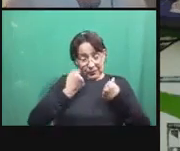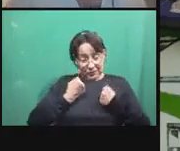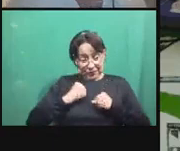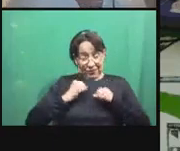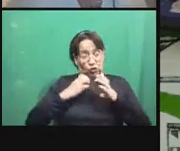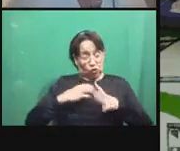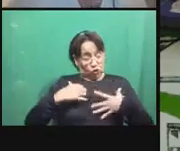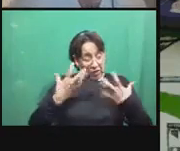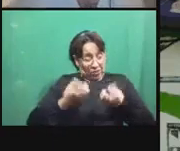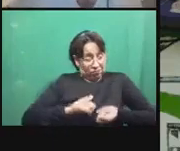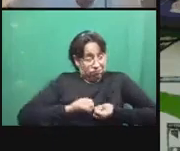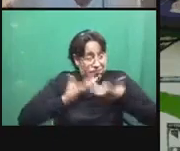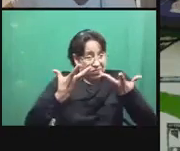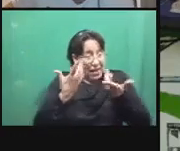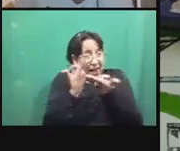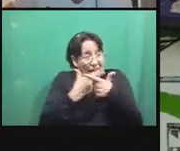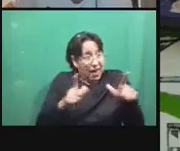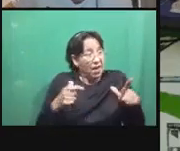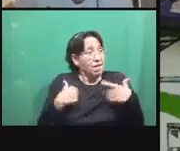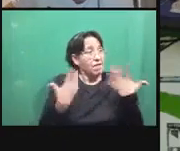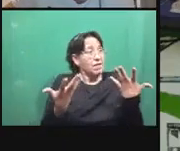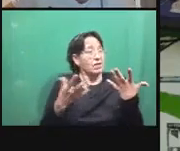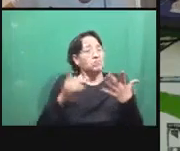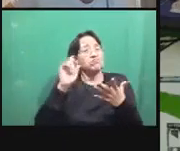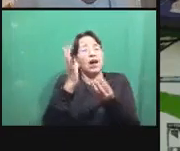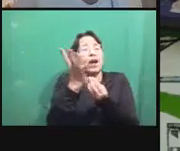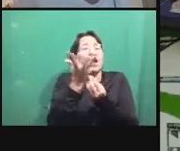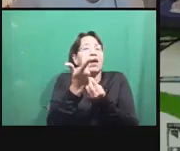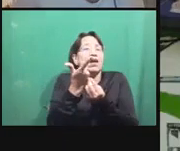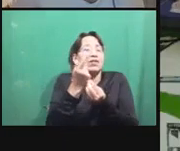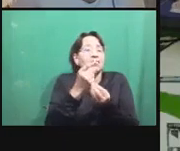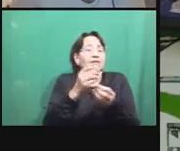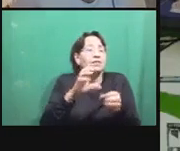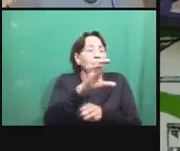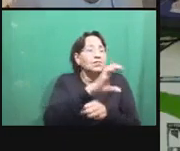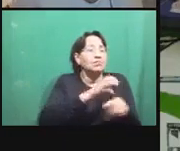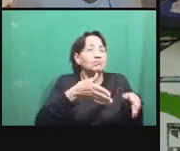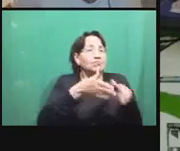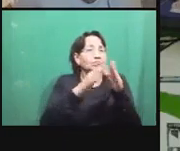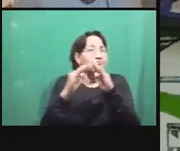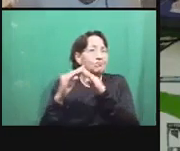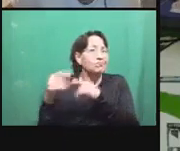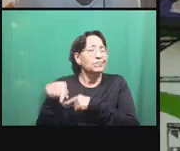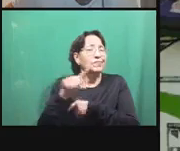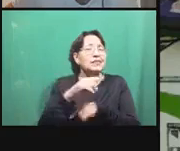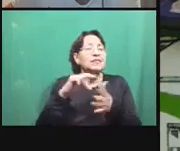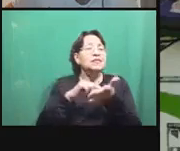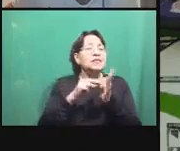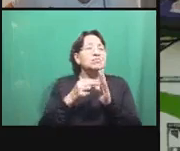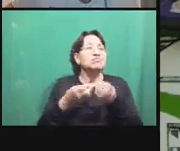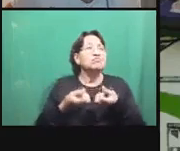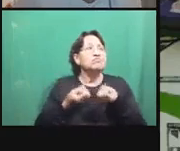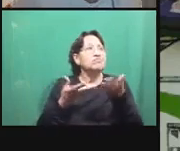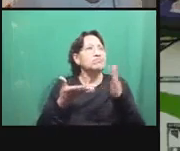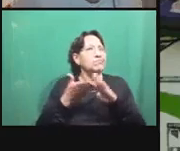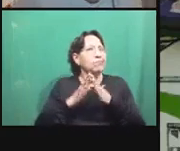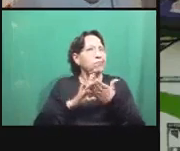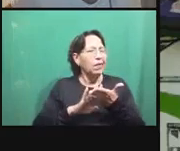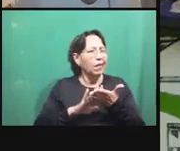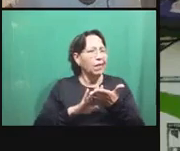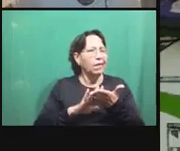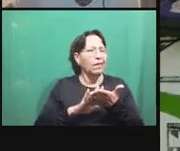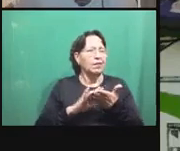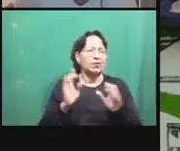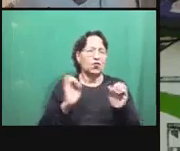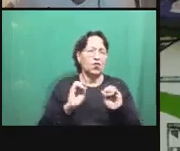libre expresión y el uso del arte urbano como esta herramienta de paz. Hoy en día no podemos imaginar la ciudad o el país en gamas de gris